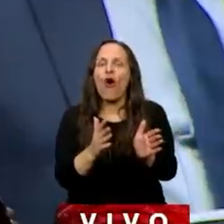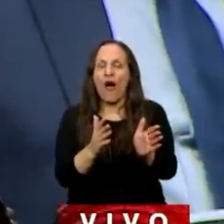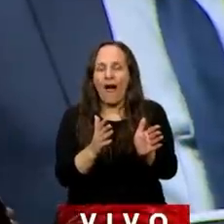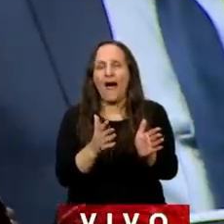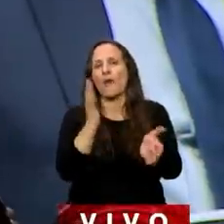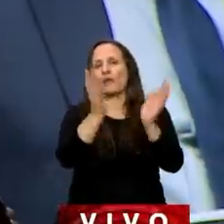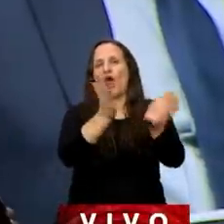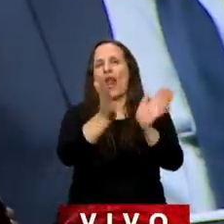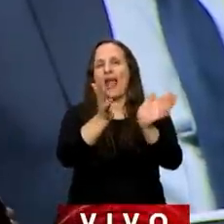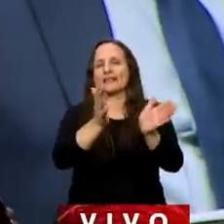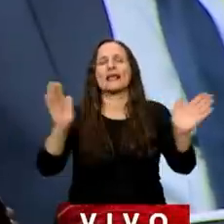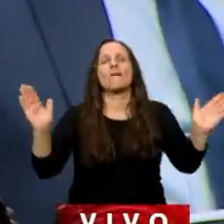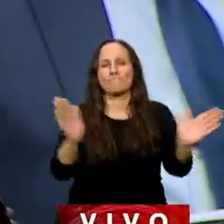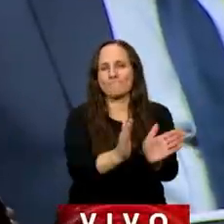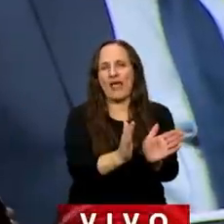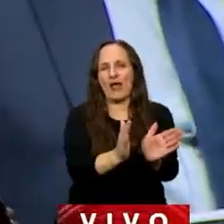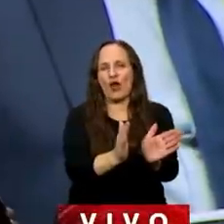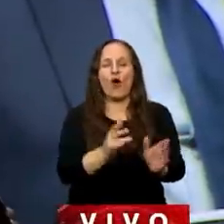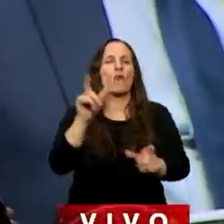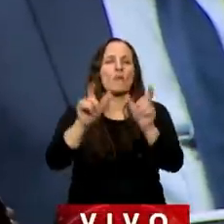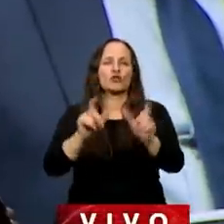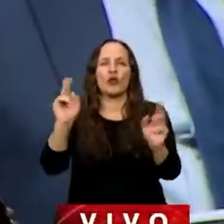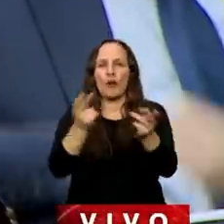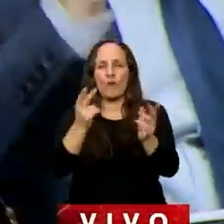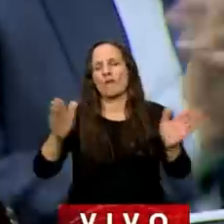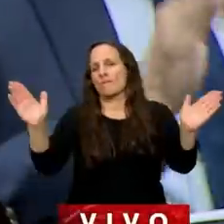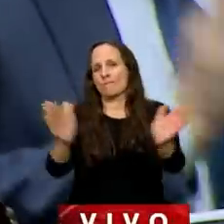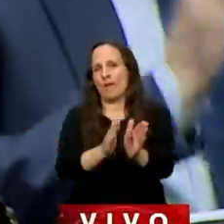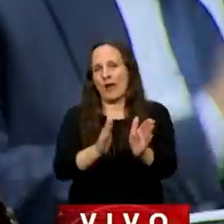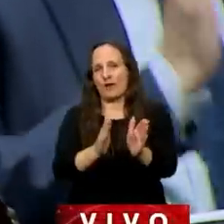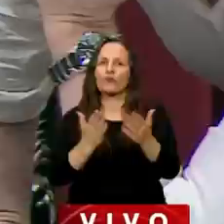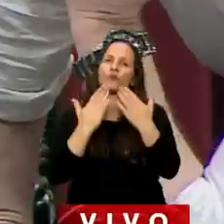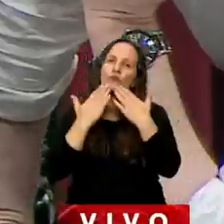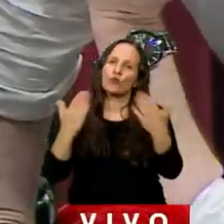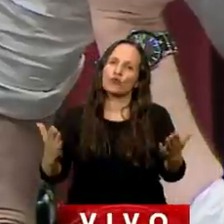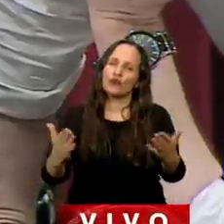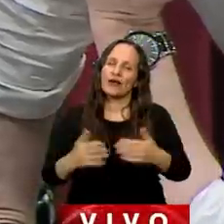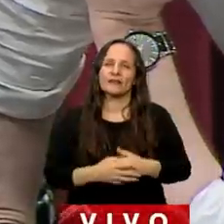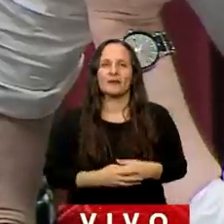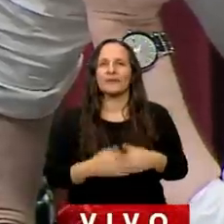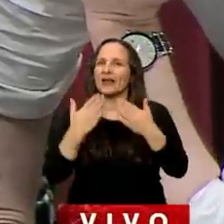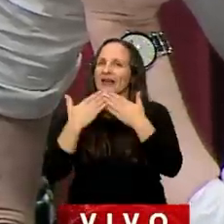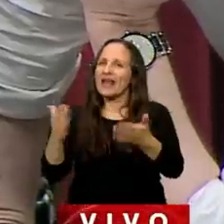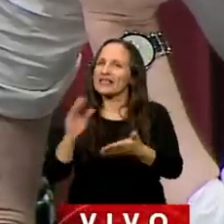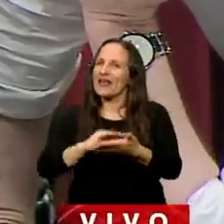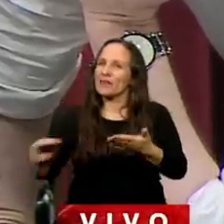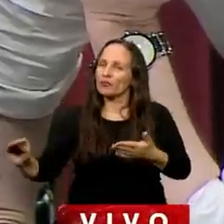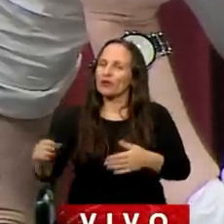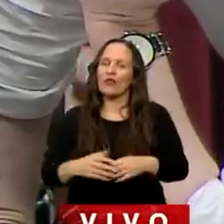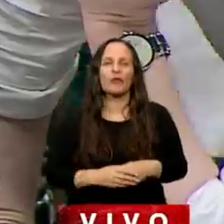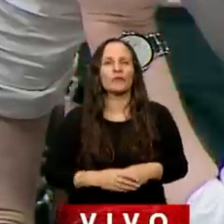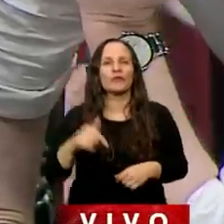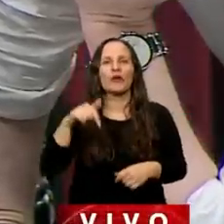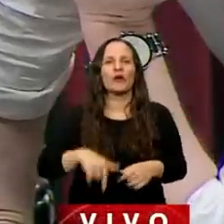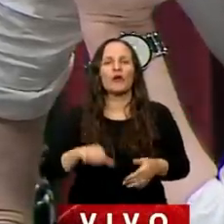menos violencias y son menos víctimas. Muchas gracias. Gracias, diputado. En uso de la palabra,